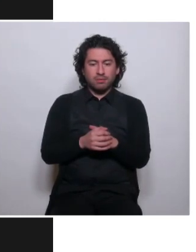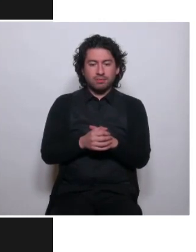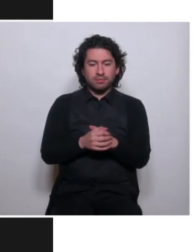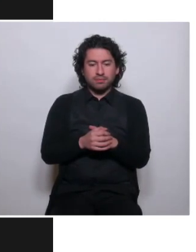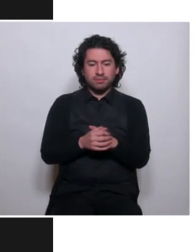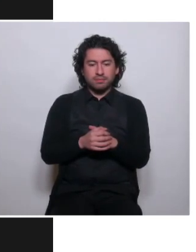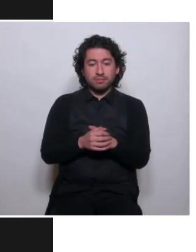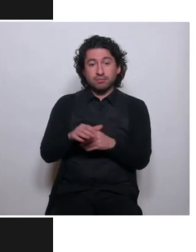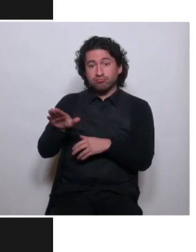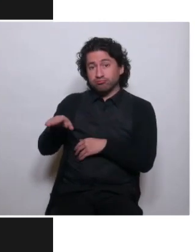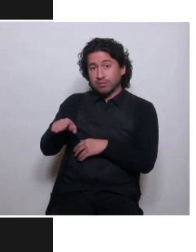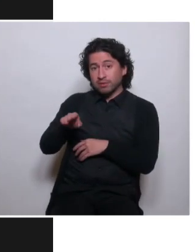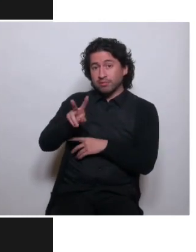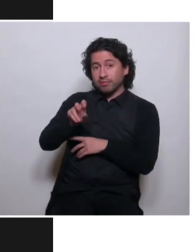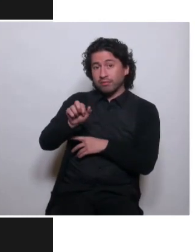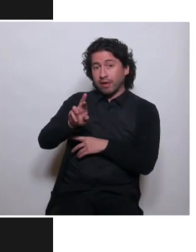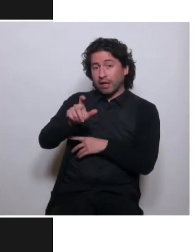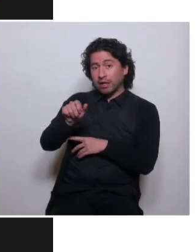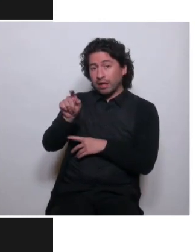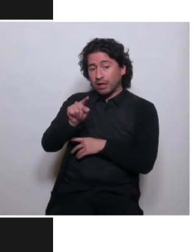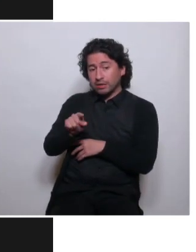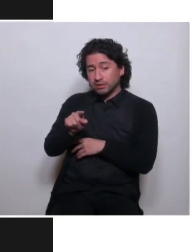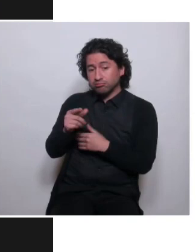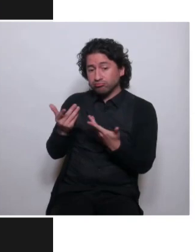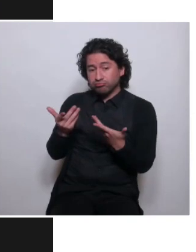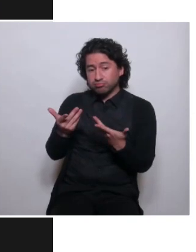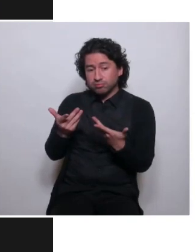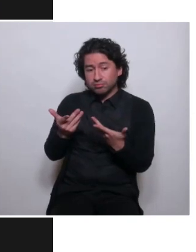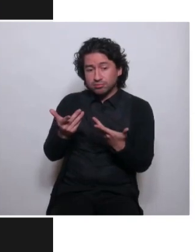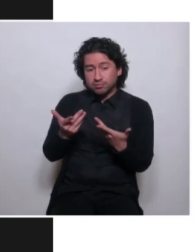Margarita Vargas, ¿está conectada? Sí.